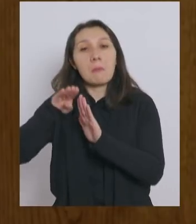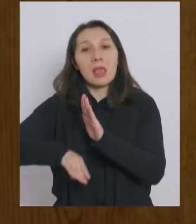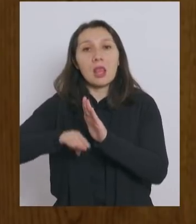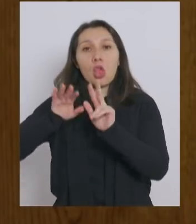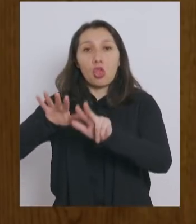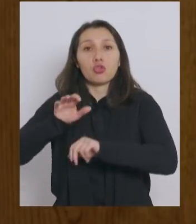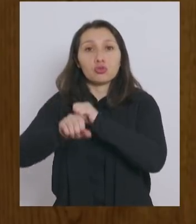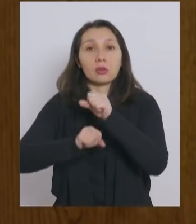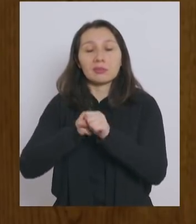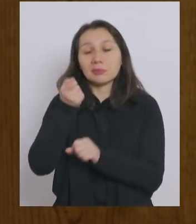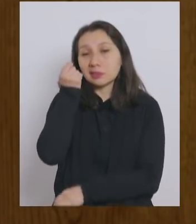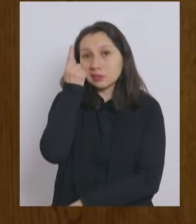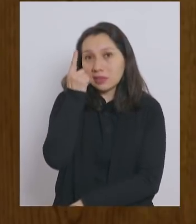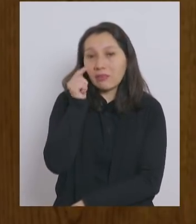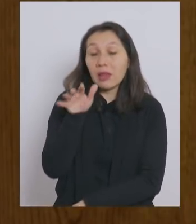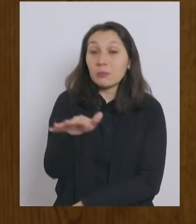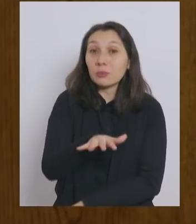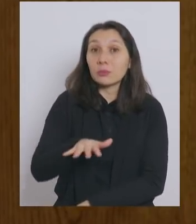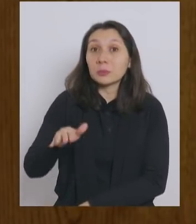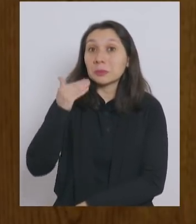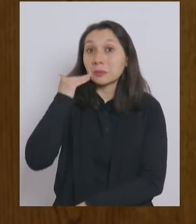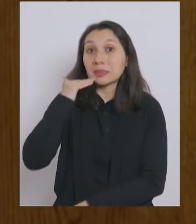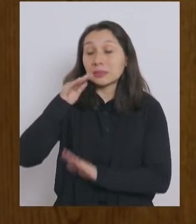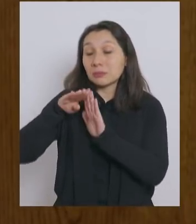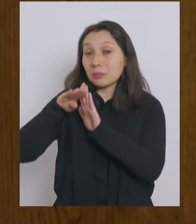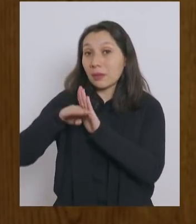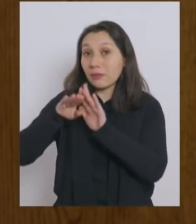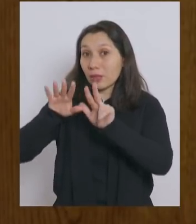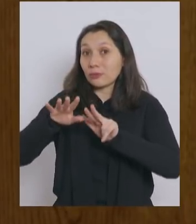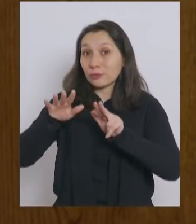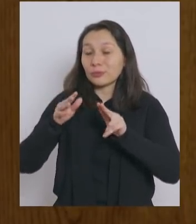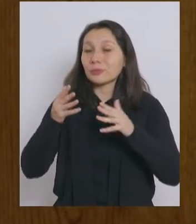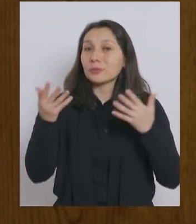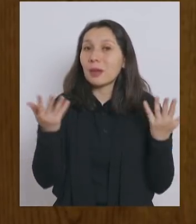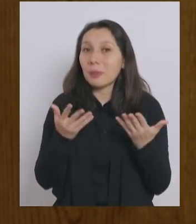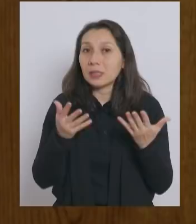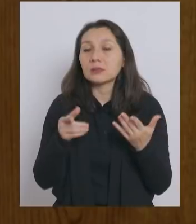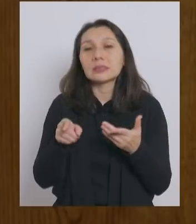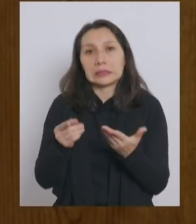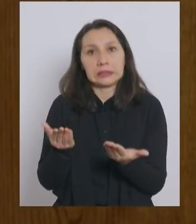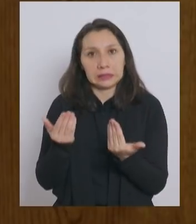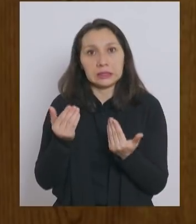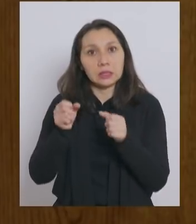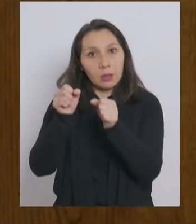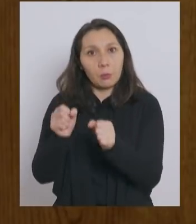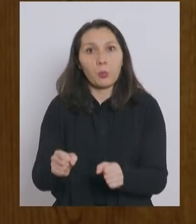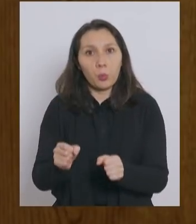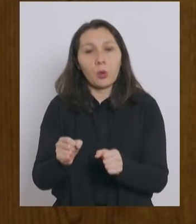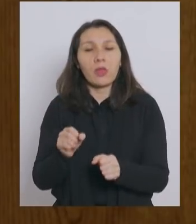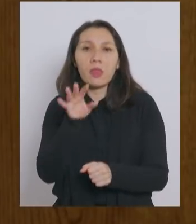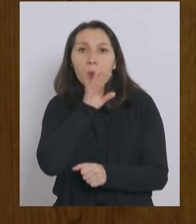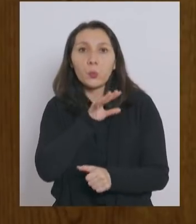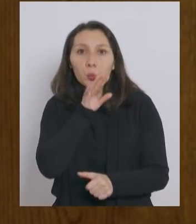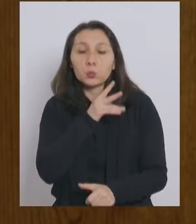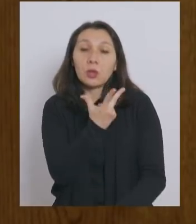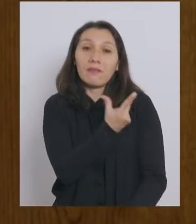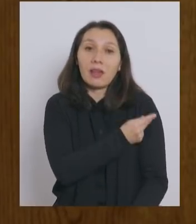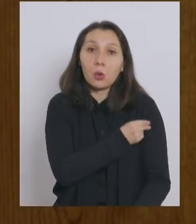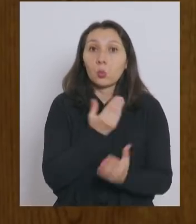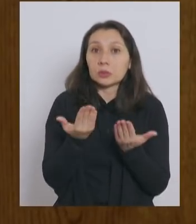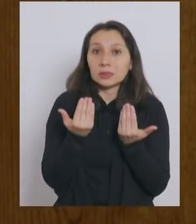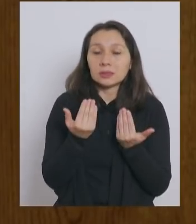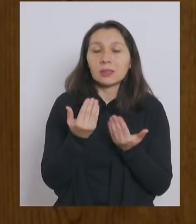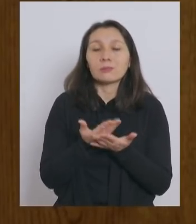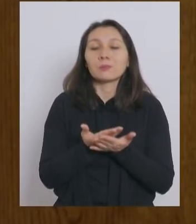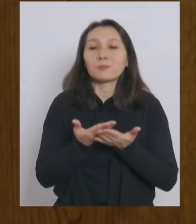18 años, en donde sabemos que esta población también es necesario poder utilizar este tipo de vacunas, por